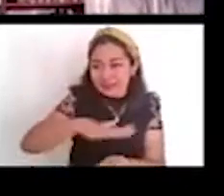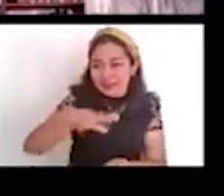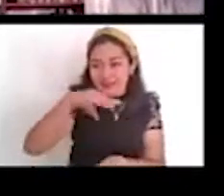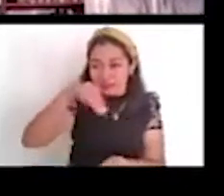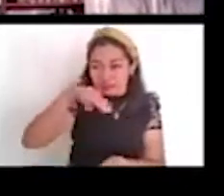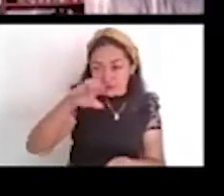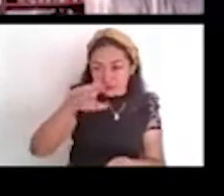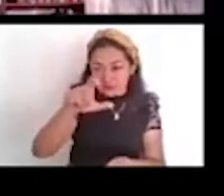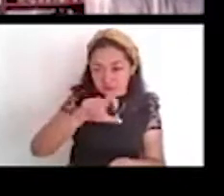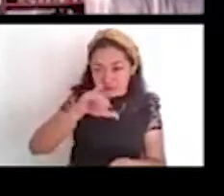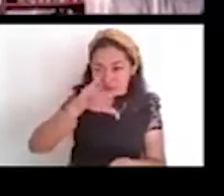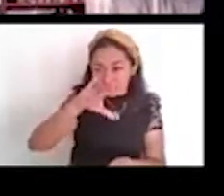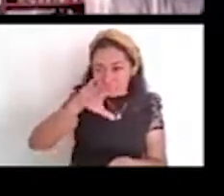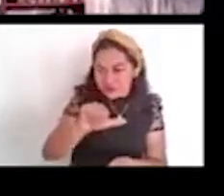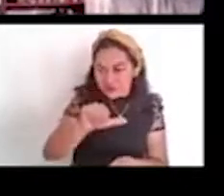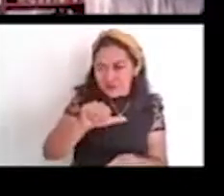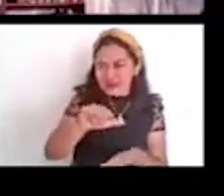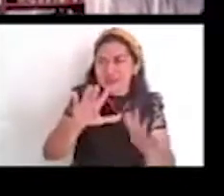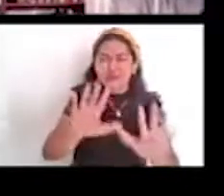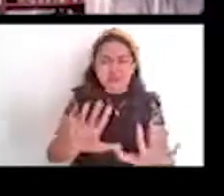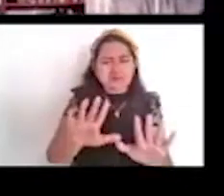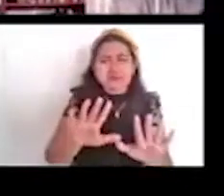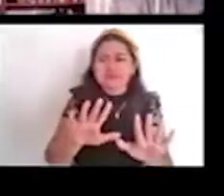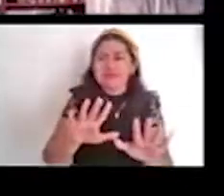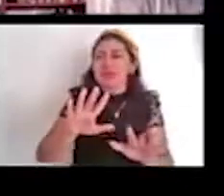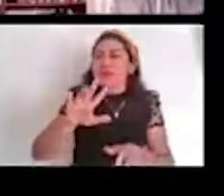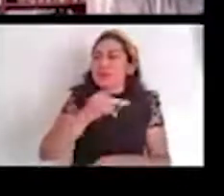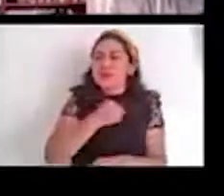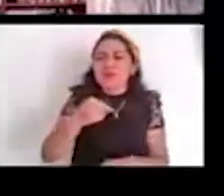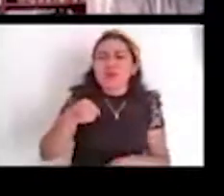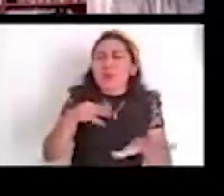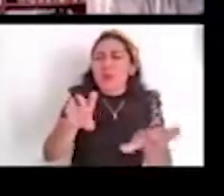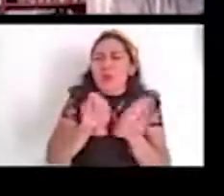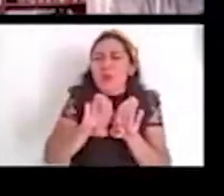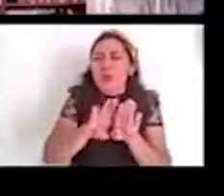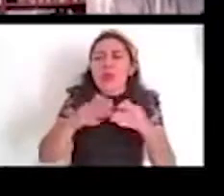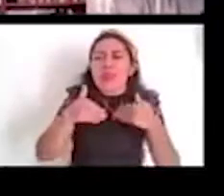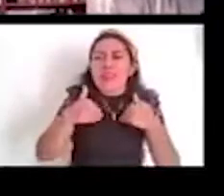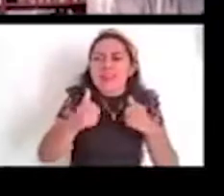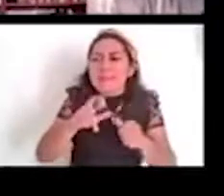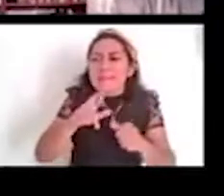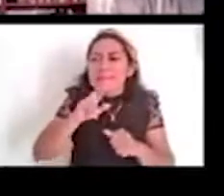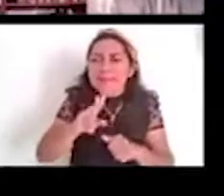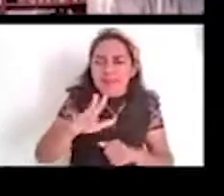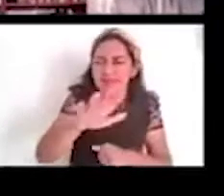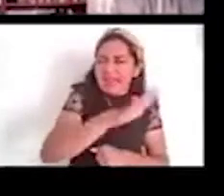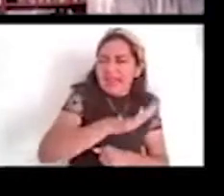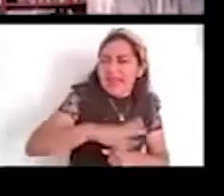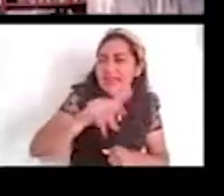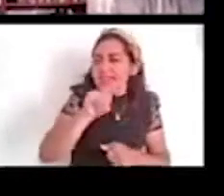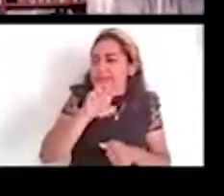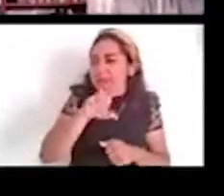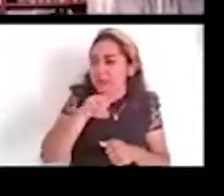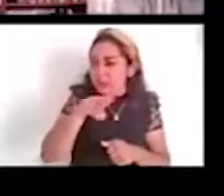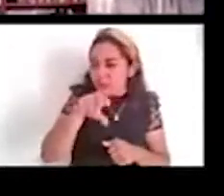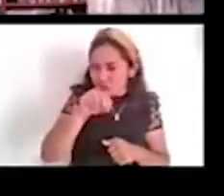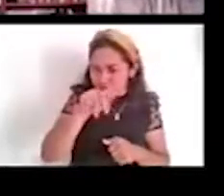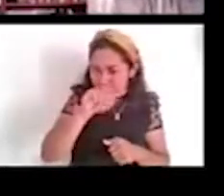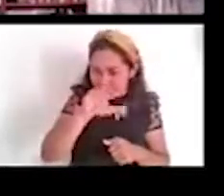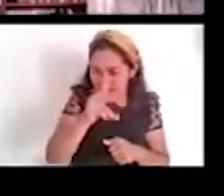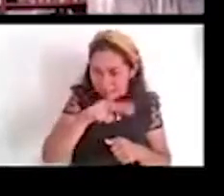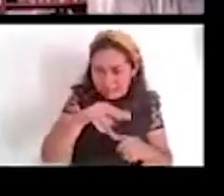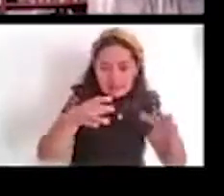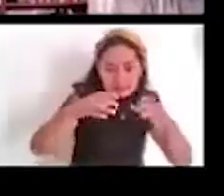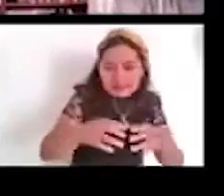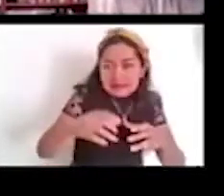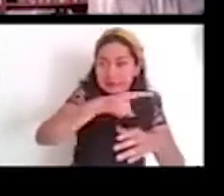¿cómo se percibe mejor, cómo se comprende el fenómeno urbano de México Tenochtitlán frente a un ancestral portento de ciudad